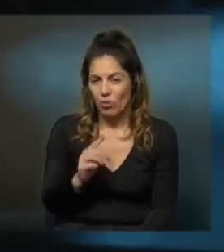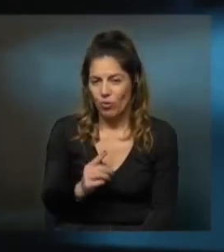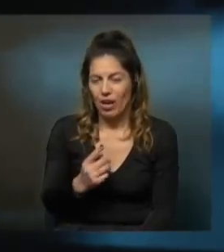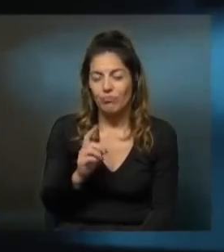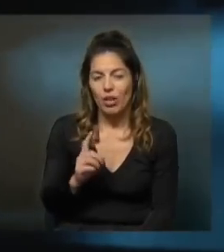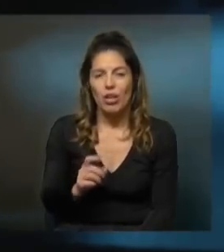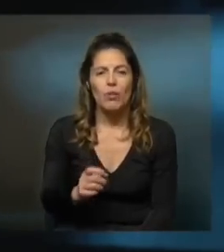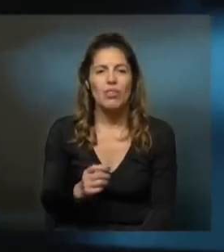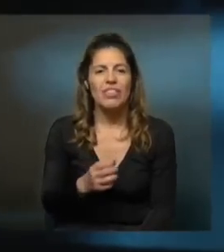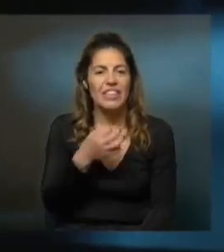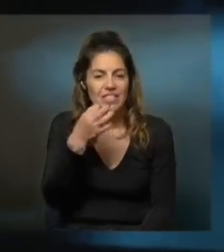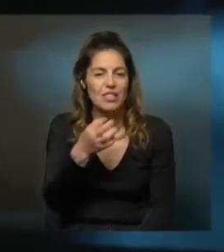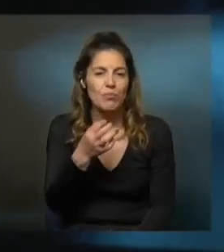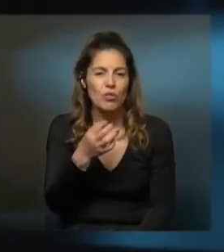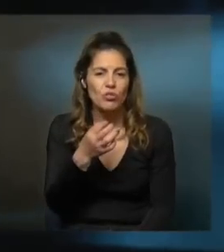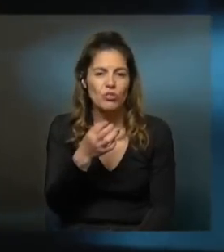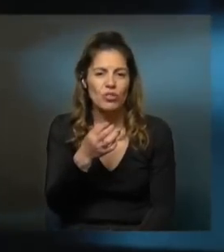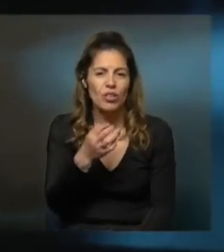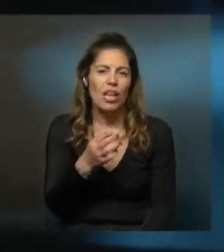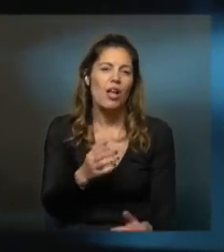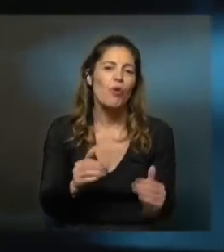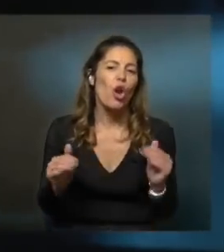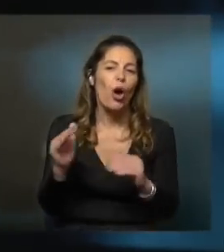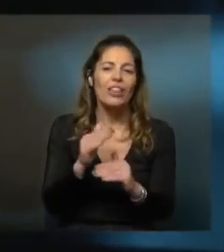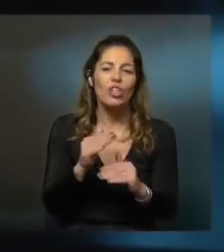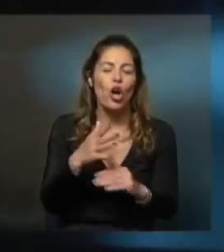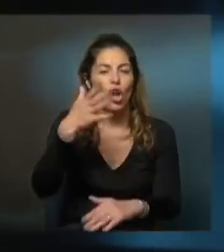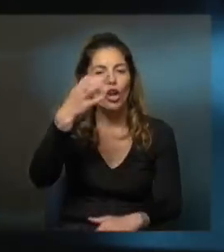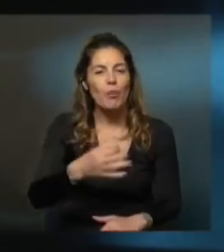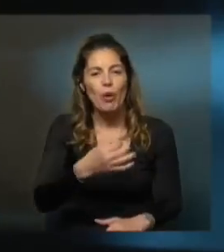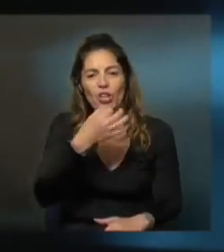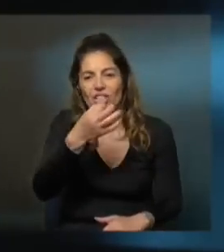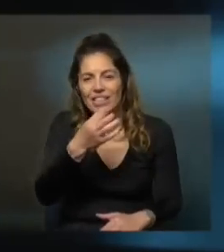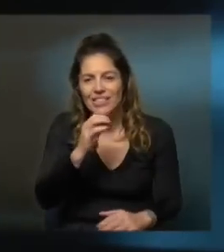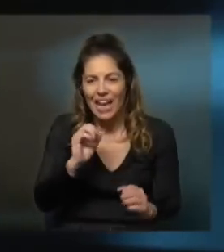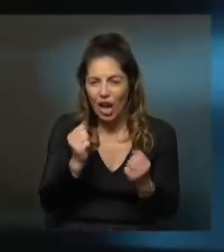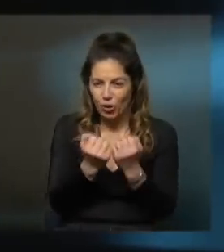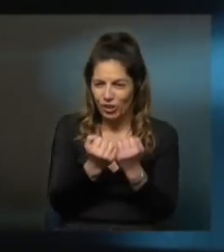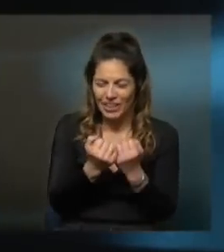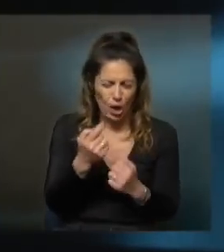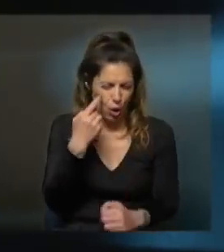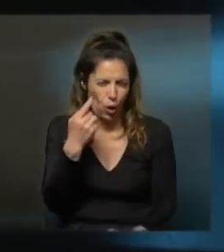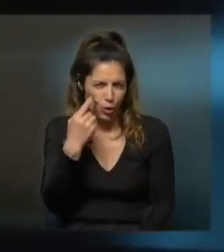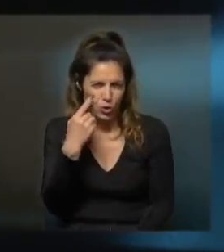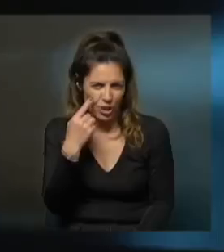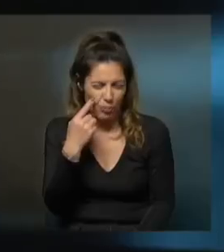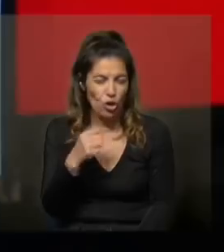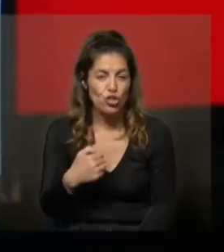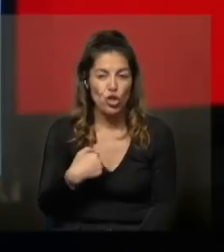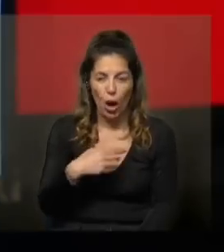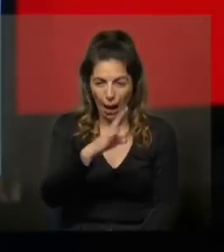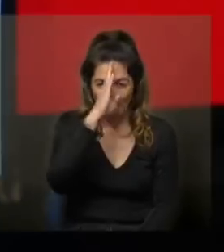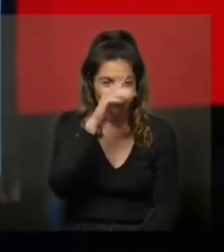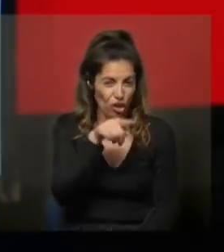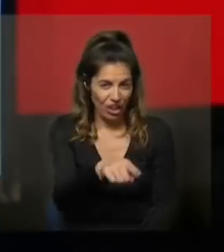decimos por lo alto lo que en el pueblo se dice por lo bajo Entonces no nos conocemos yo aprendo mucho de él